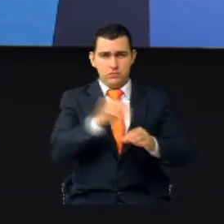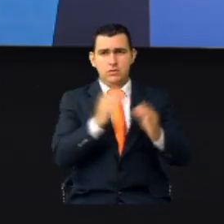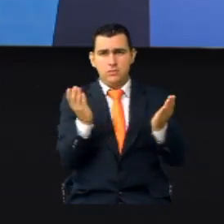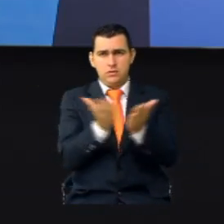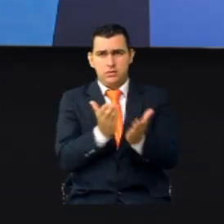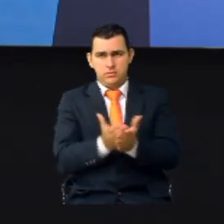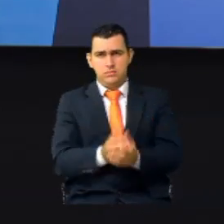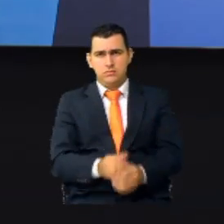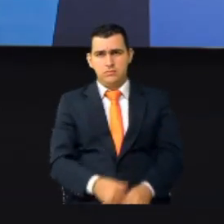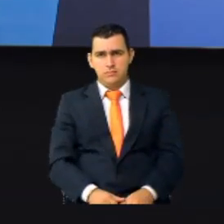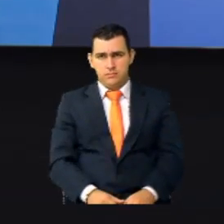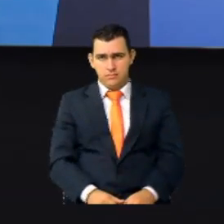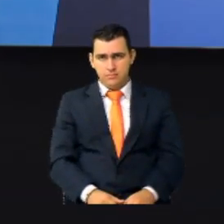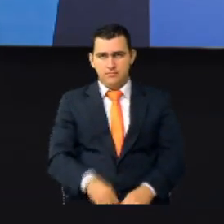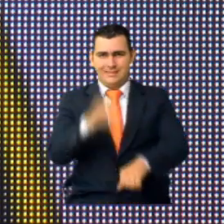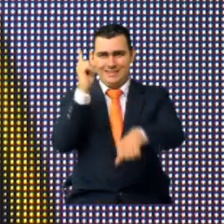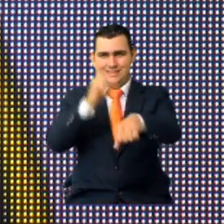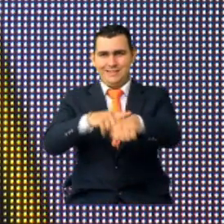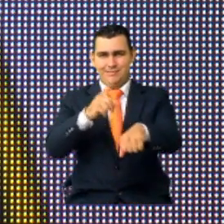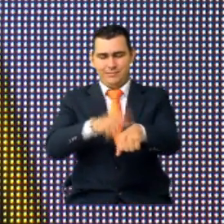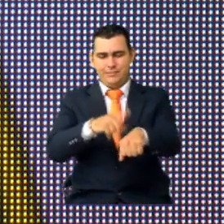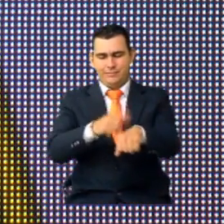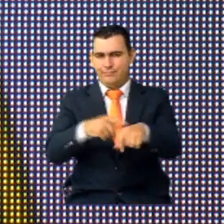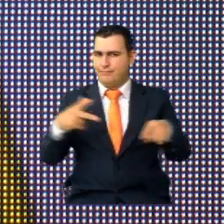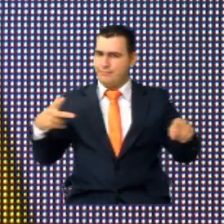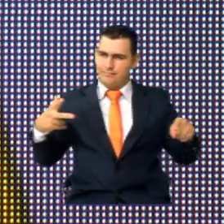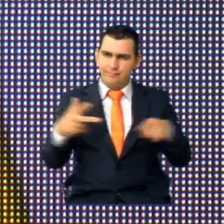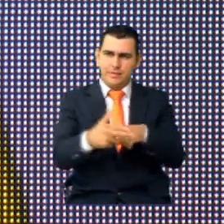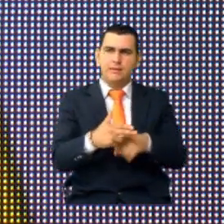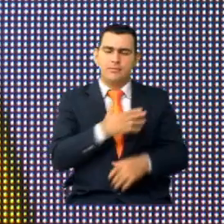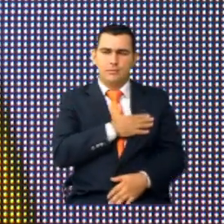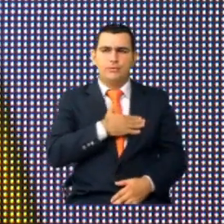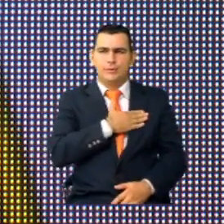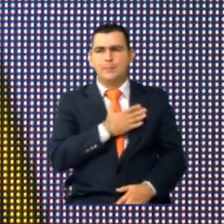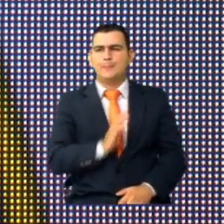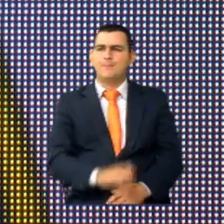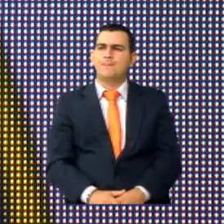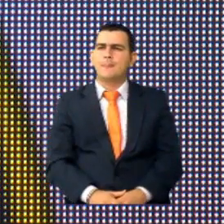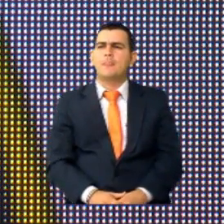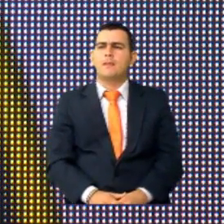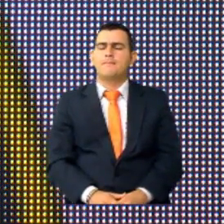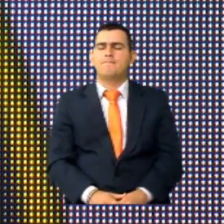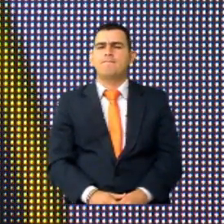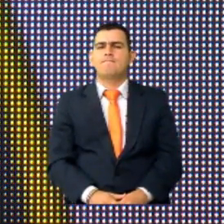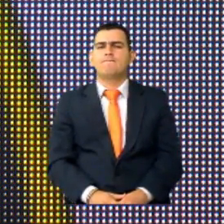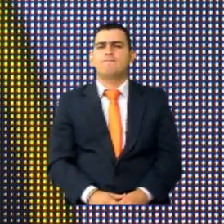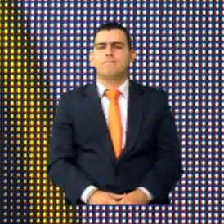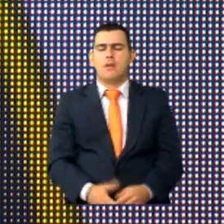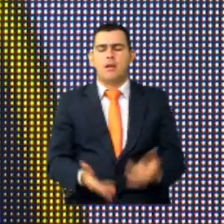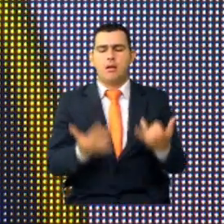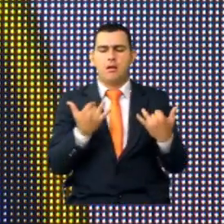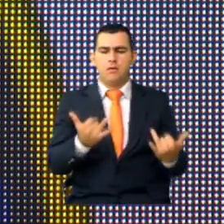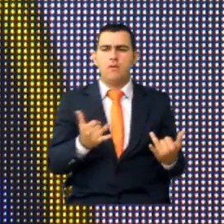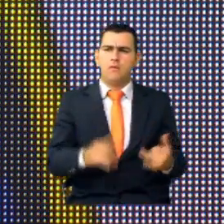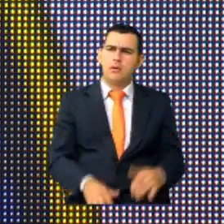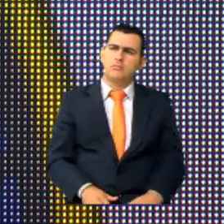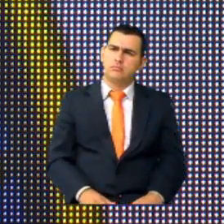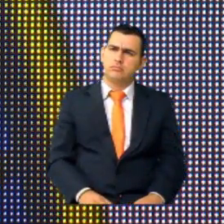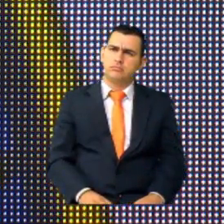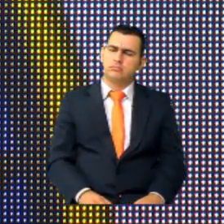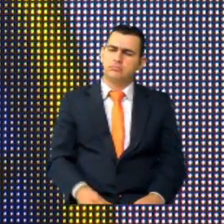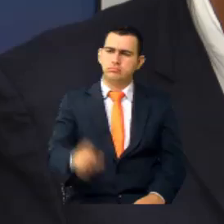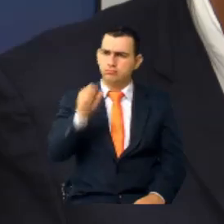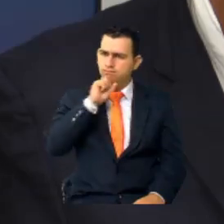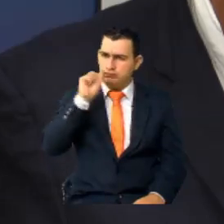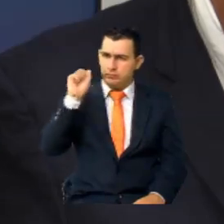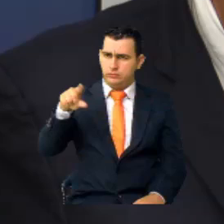del tema de regalías. Momento para la pregunta, candidato, tiempo suficiente. Es tiempo ahora para la pregunta que formula Luis Alberto Delgado al candidato Pedro Luis